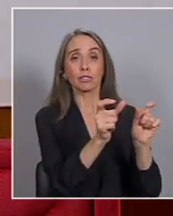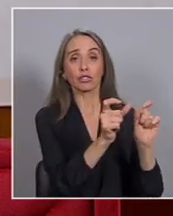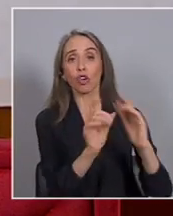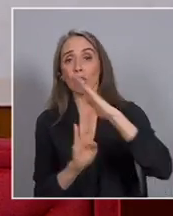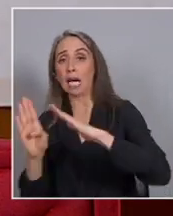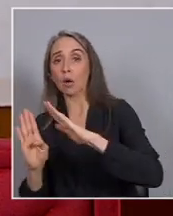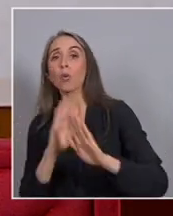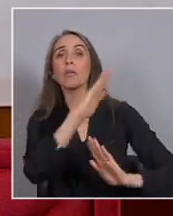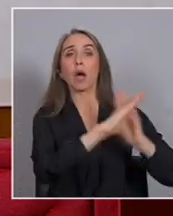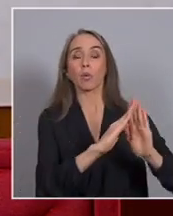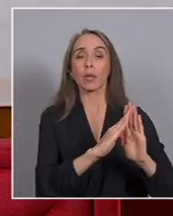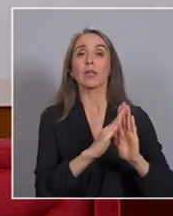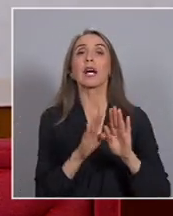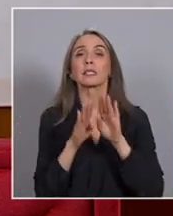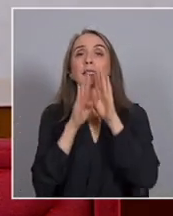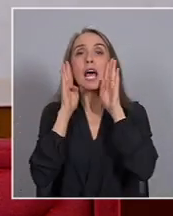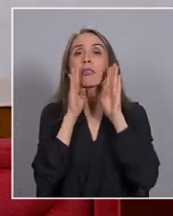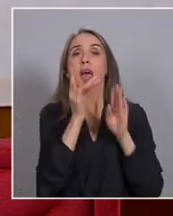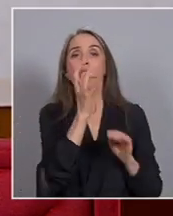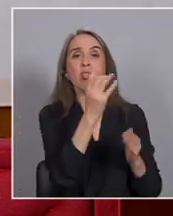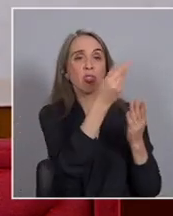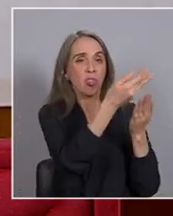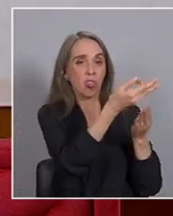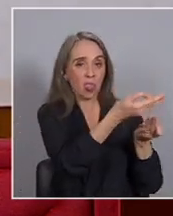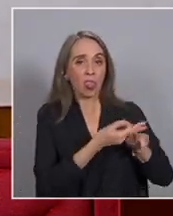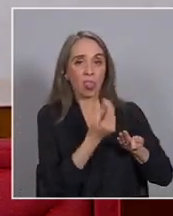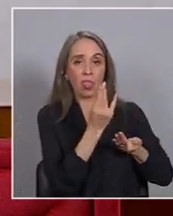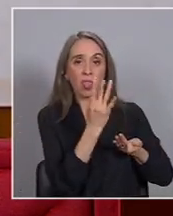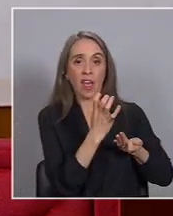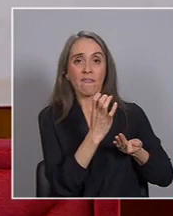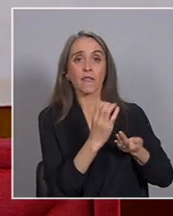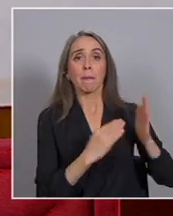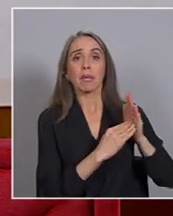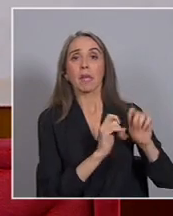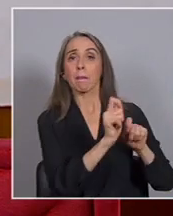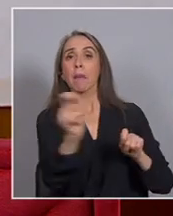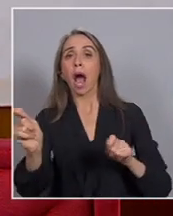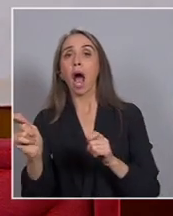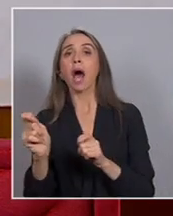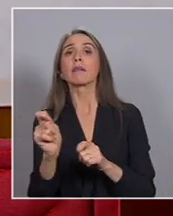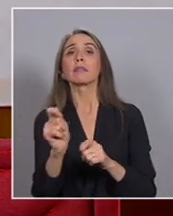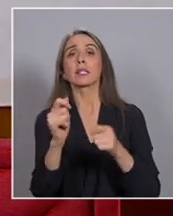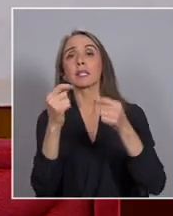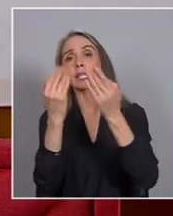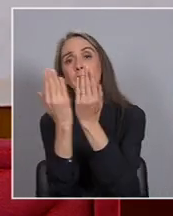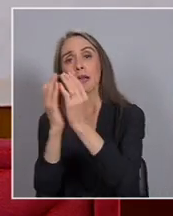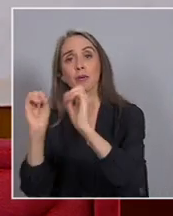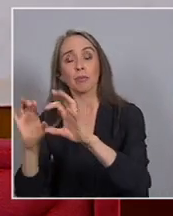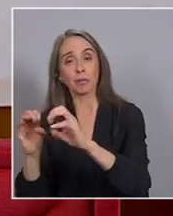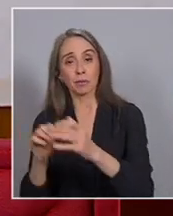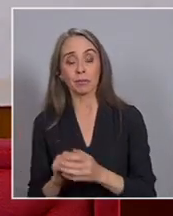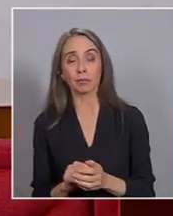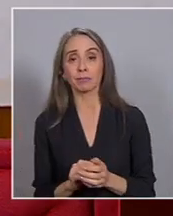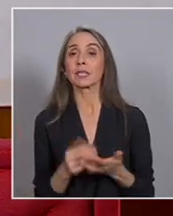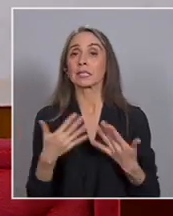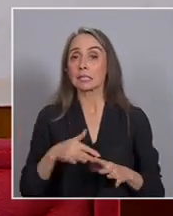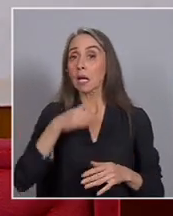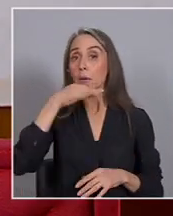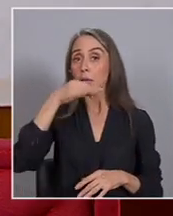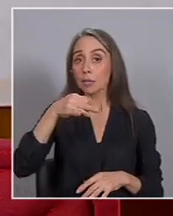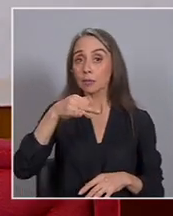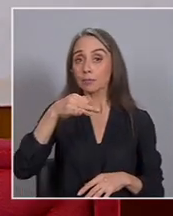para saldar las cuentas pendientes que aún tenemos en materia educativa. En particular, como lo he